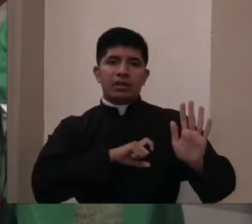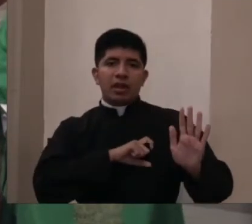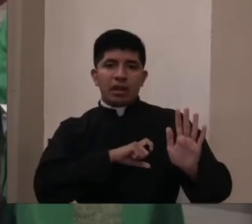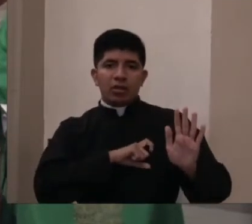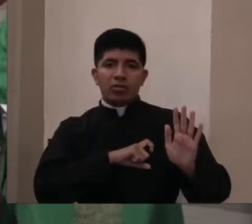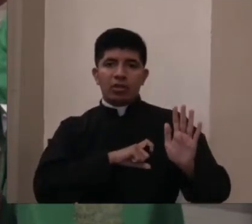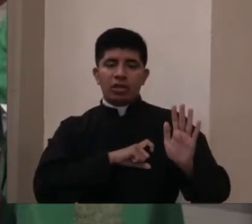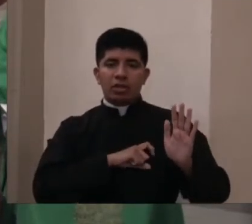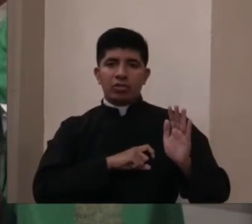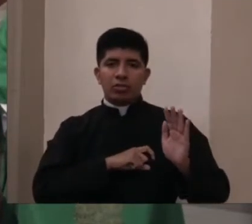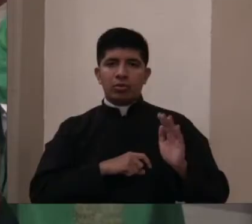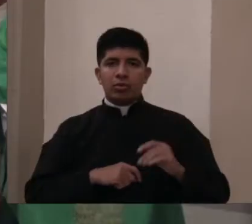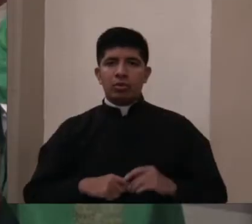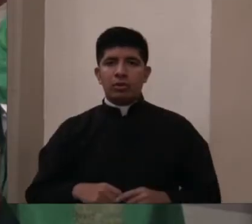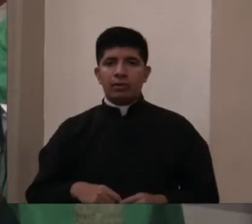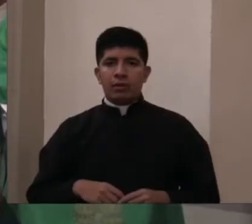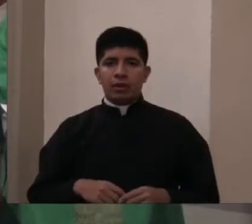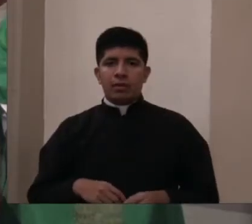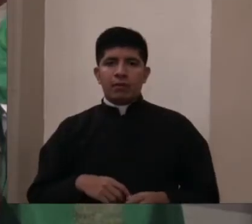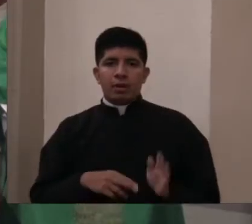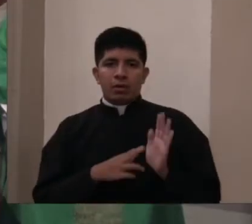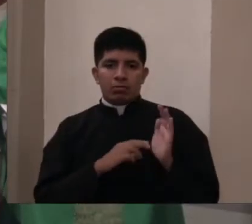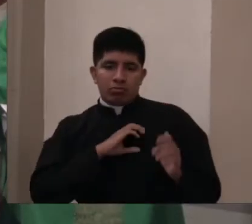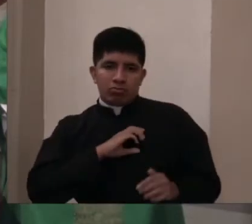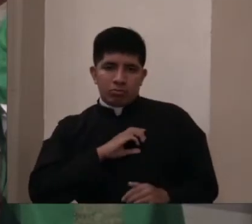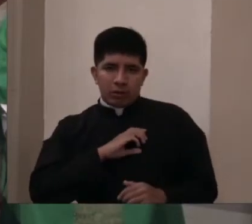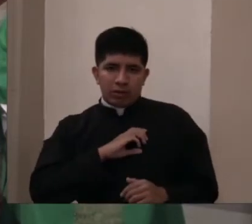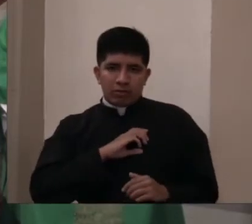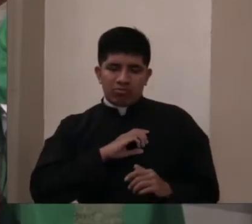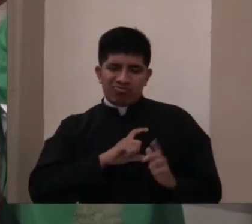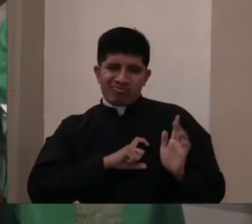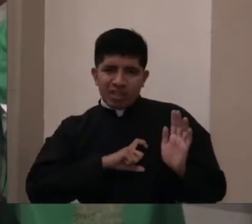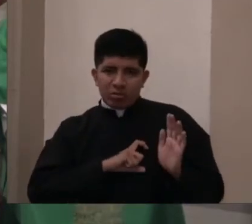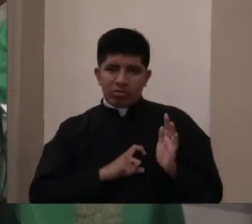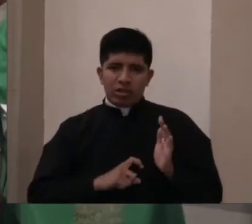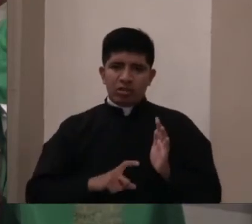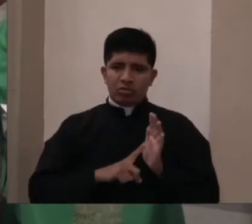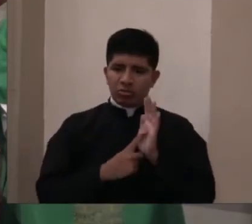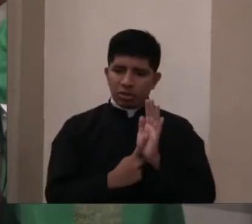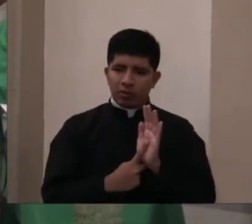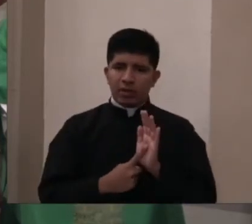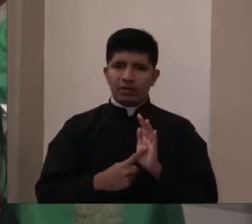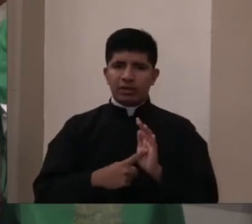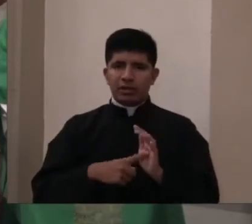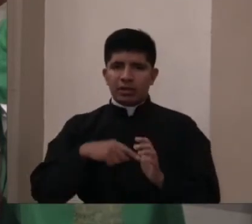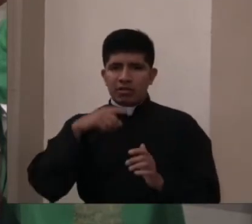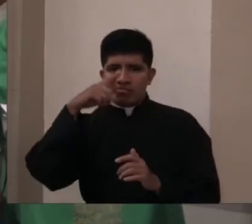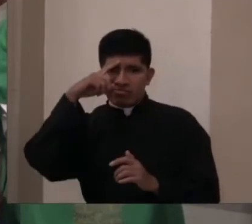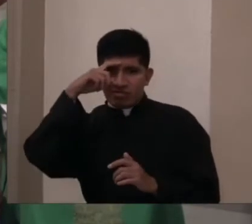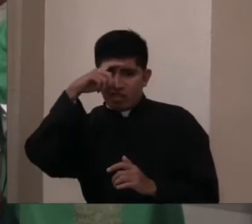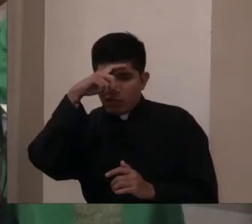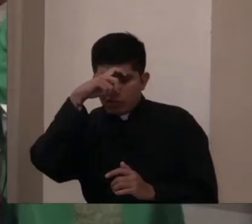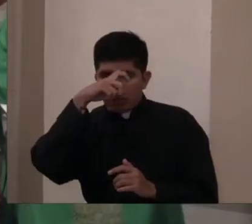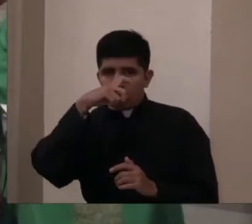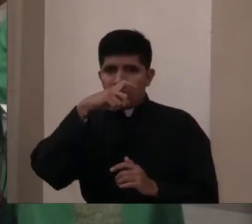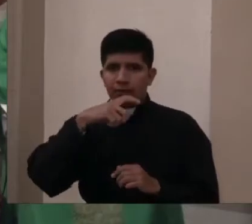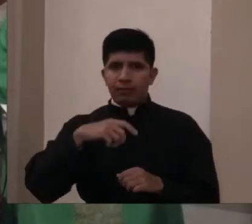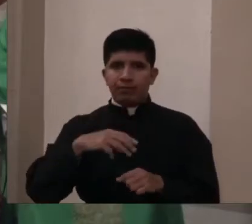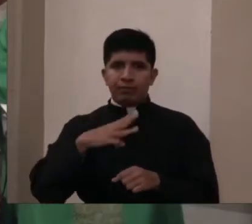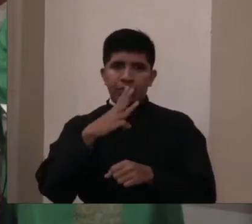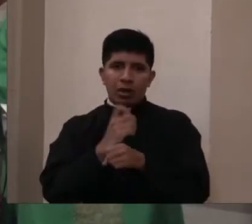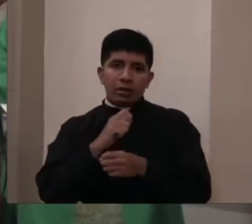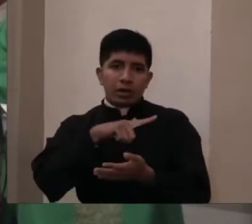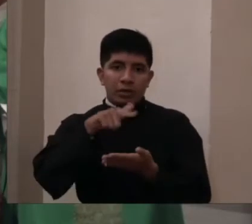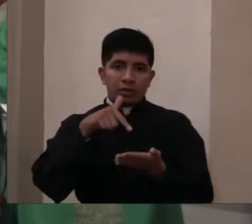significa sentimiento de superioridad. Y en tercer lugar, la irresponsabilidad. También